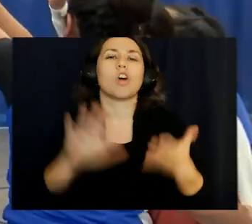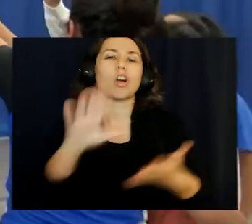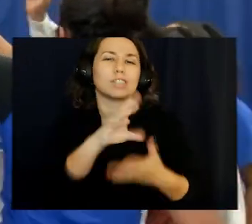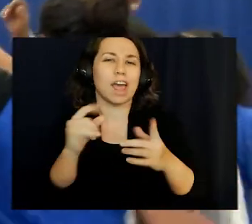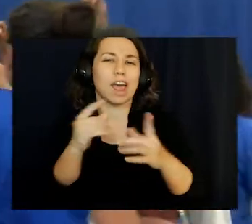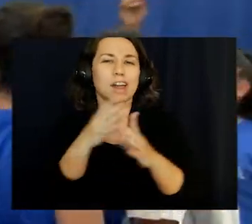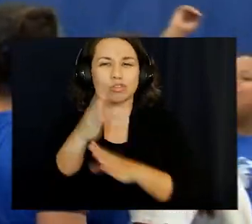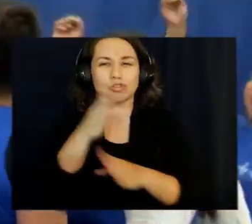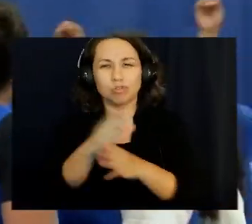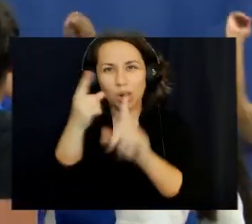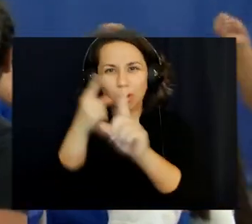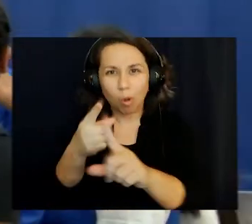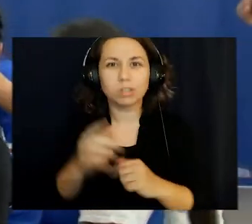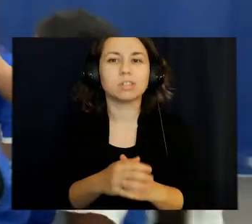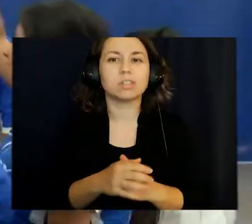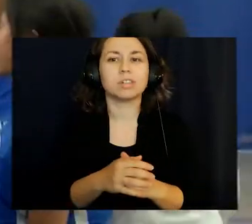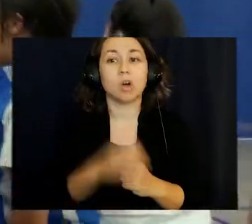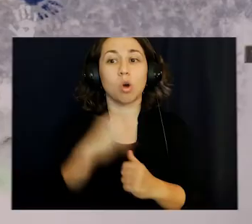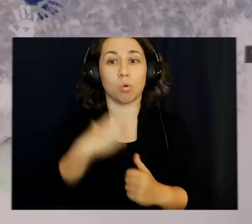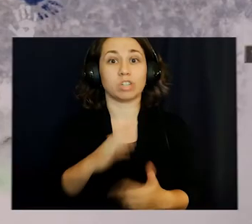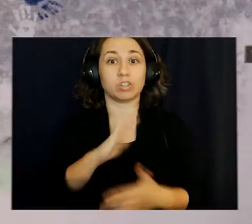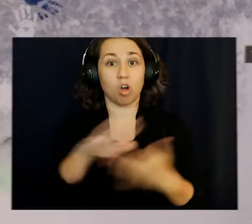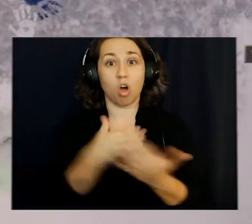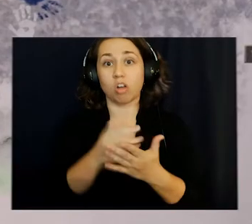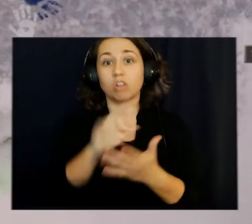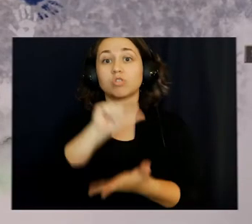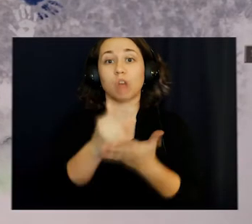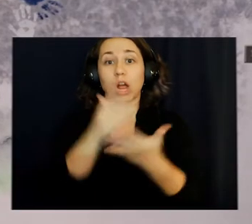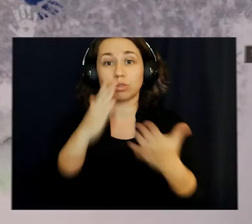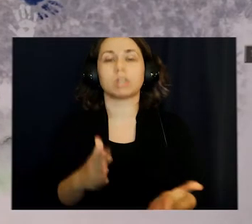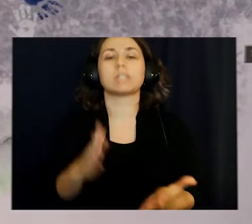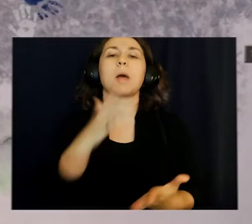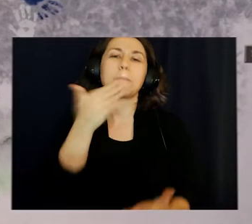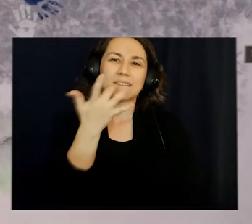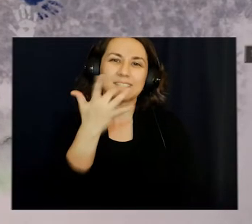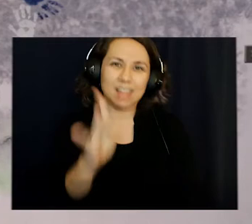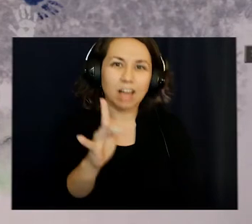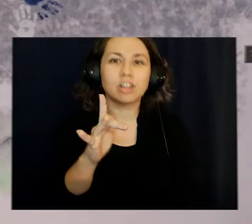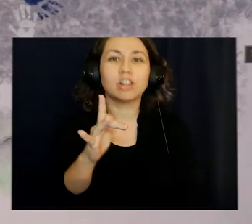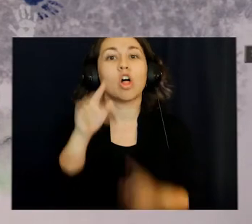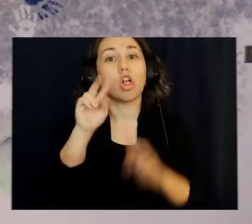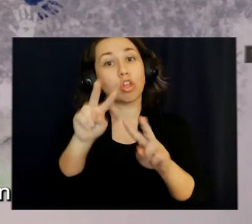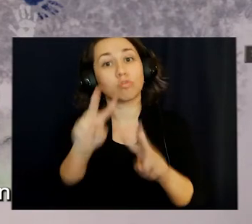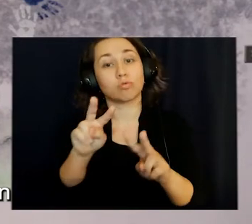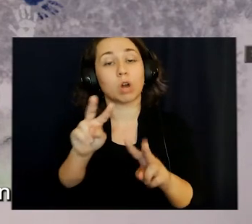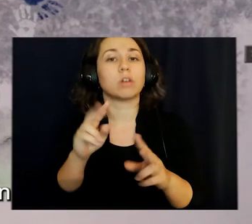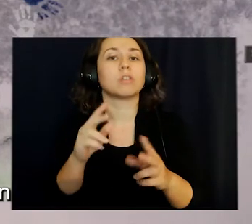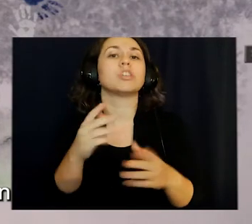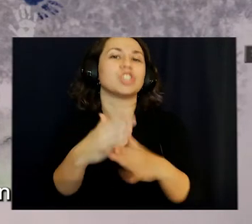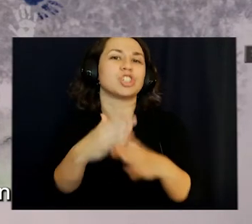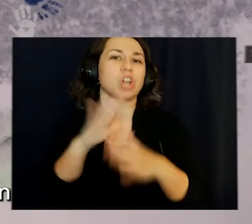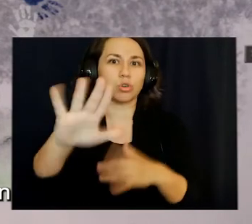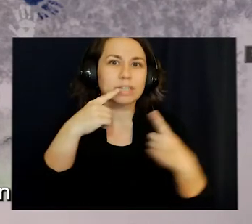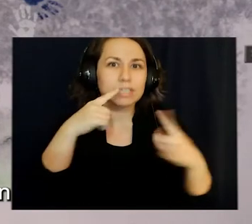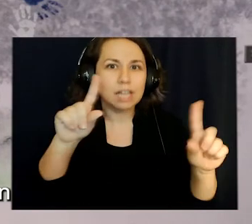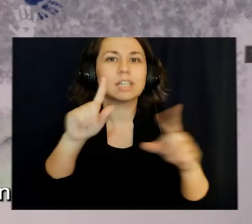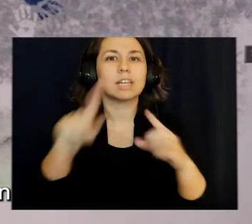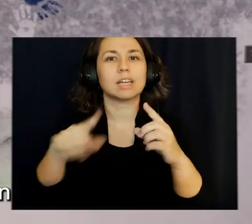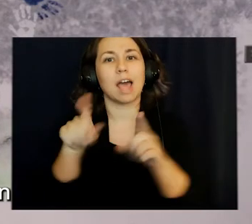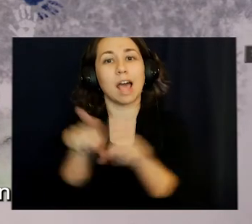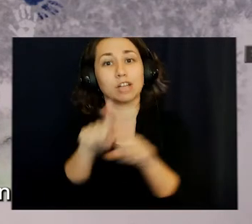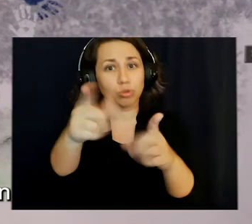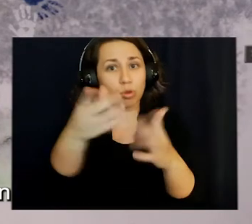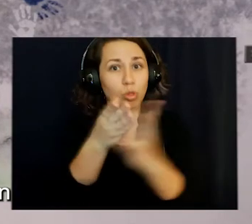todos los graduados la mejor suerte. Queremos compartir sus historias al salir al mundo y nos representan con el